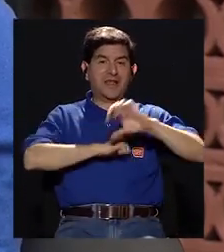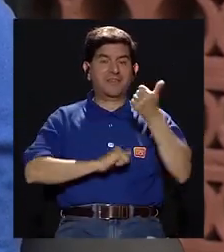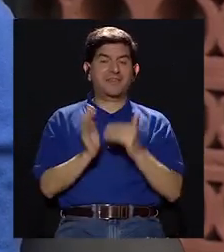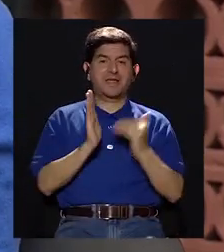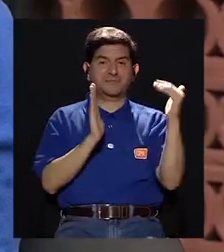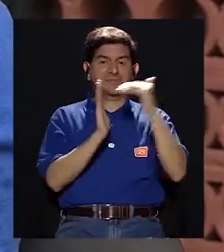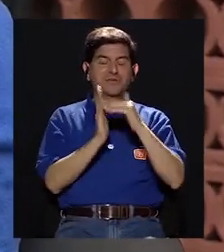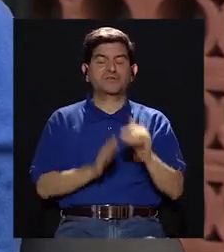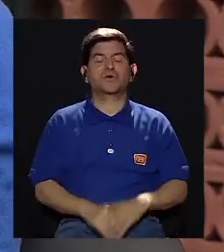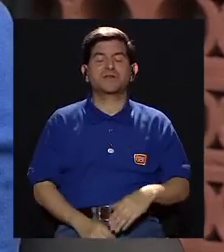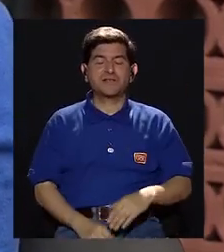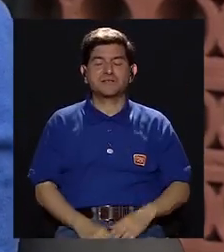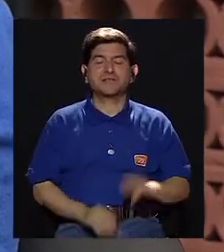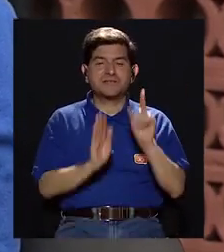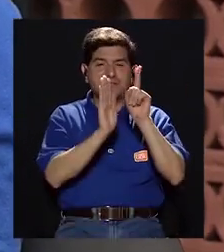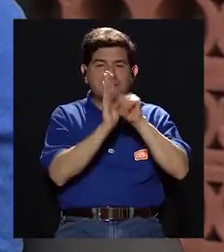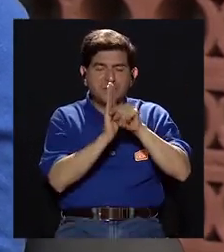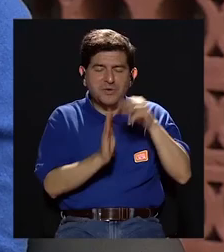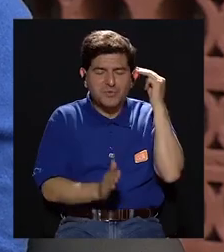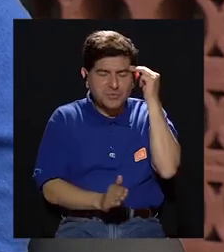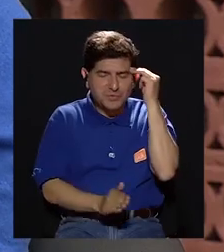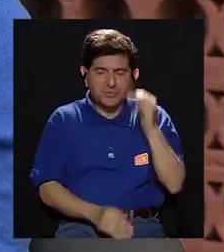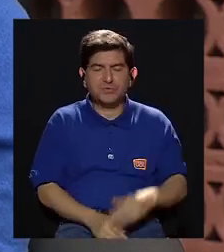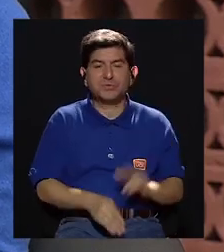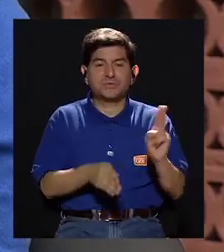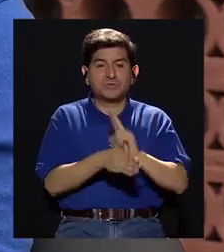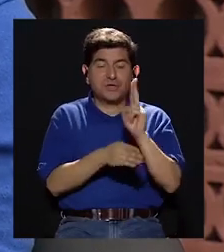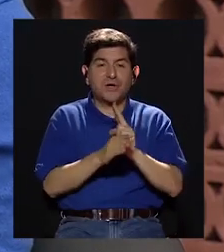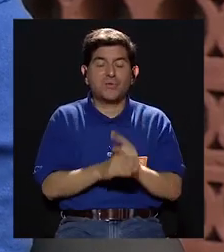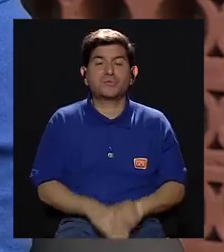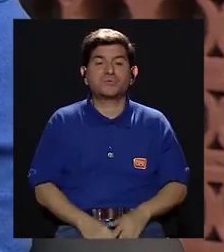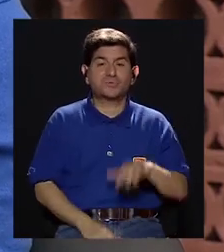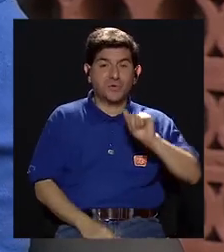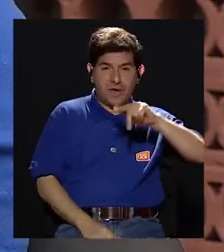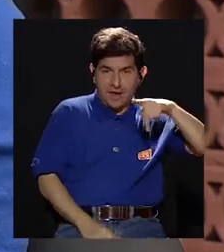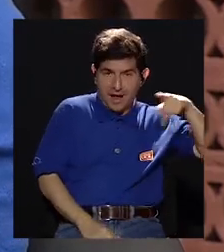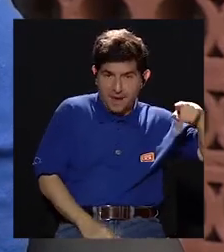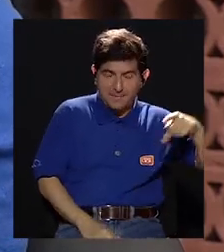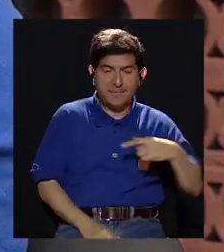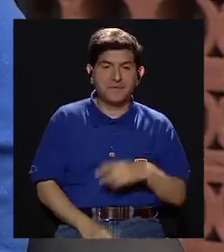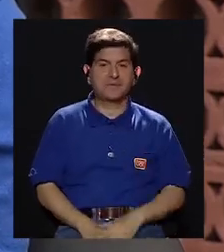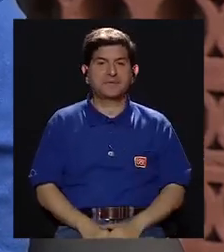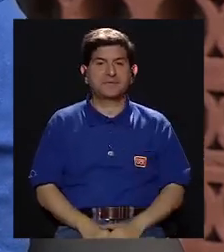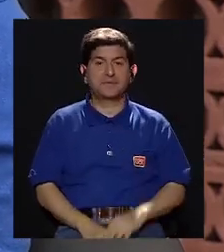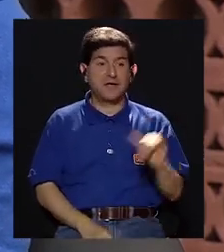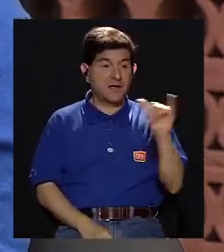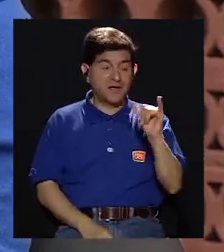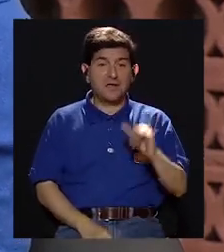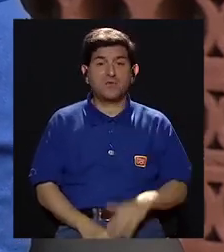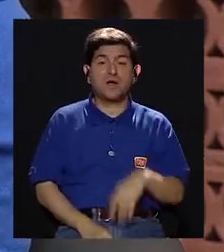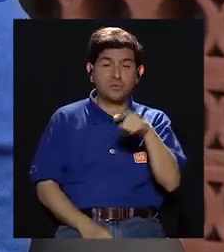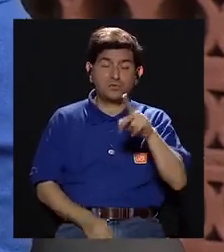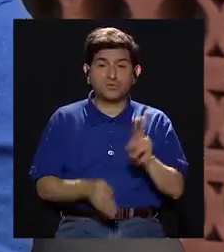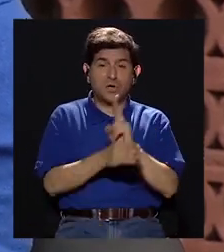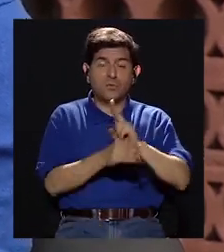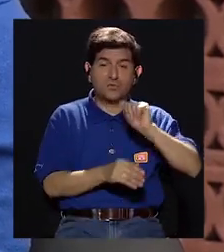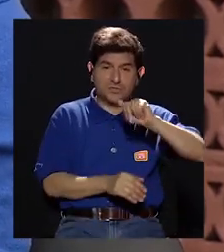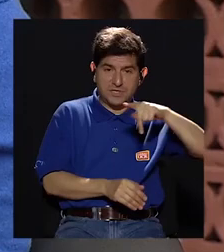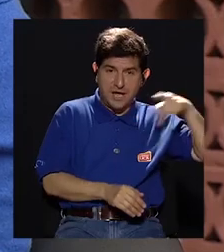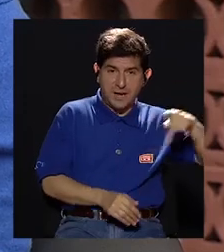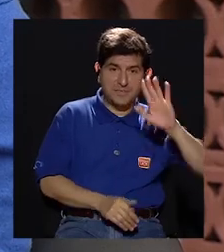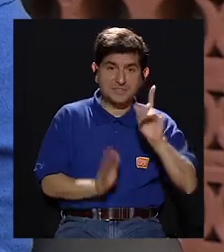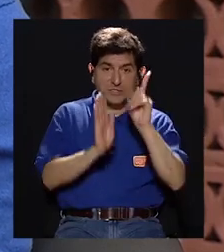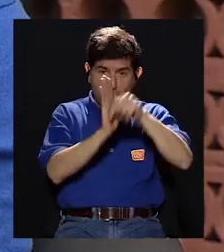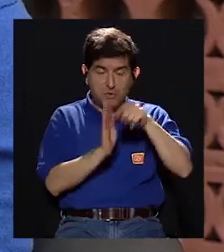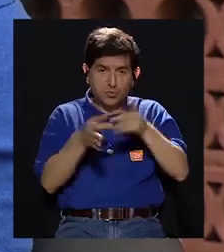10 millones de minutos meditados. Se usa en la aplicación, como les estaba hablando también Saraí. Usas la aplicación, haces los